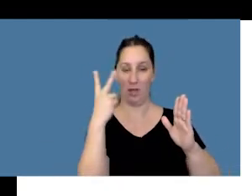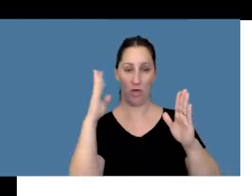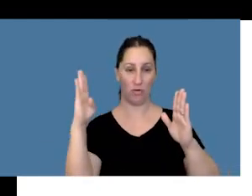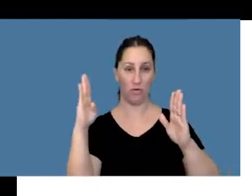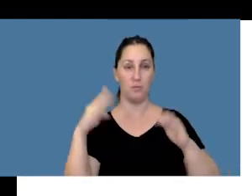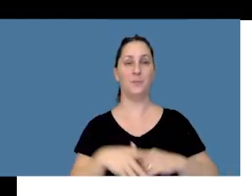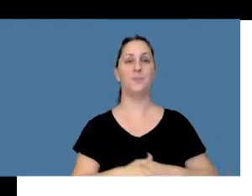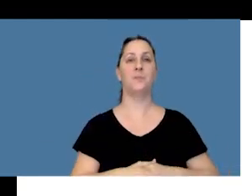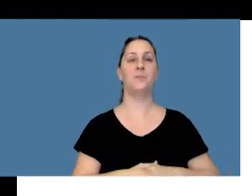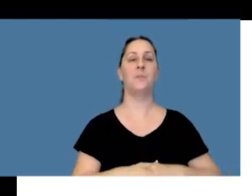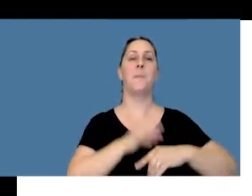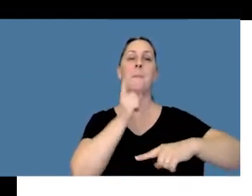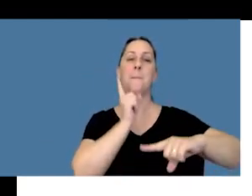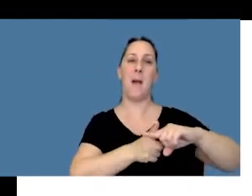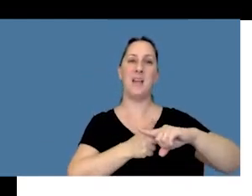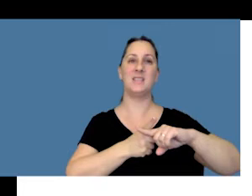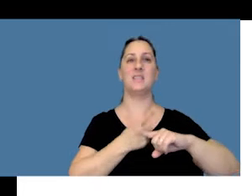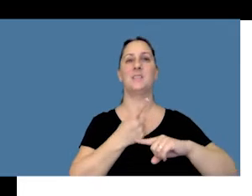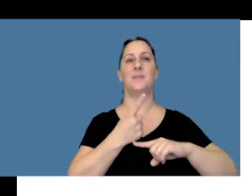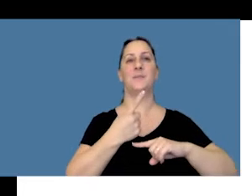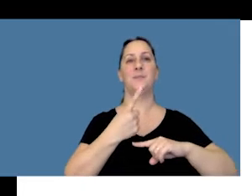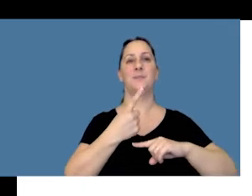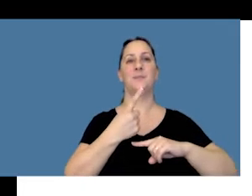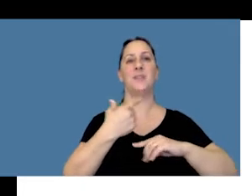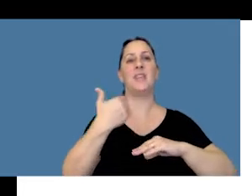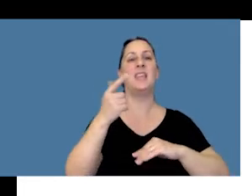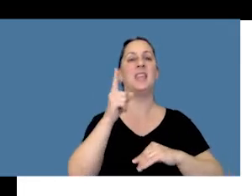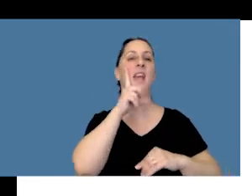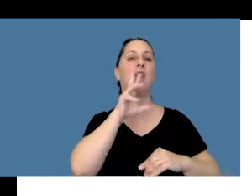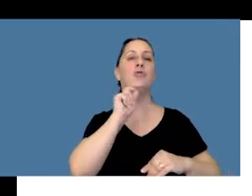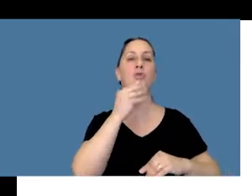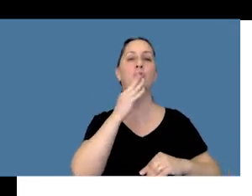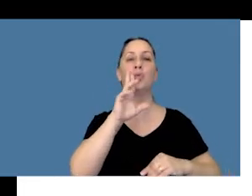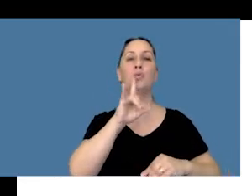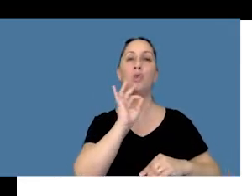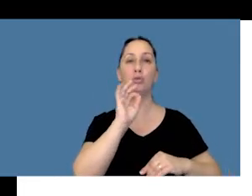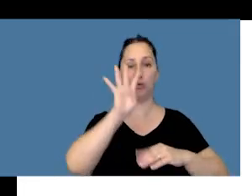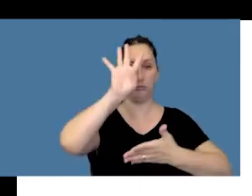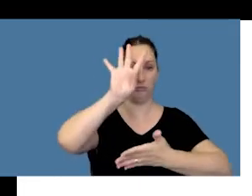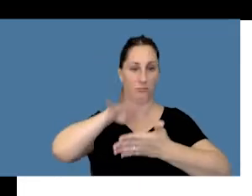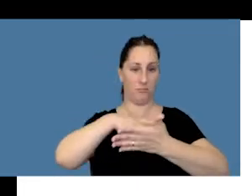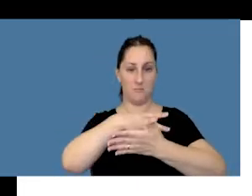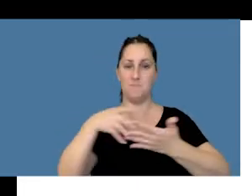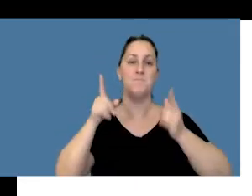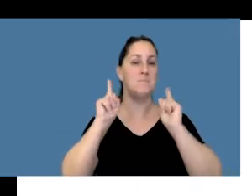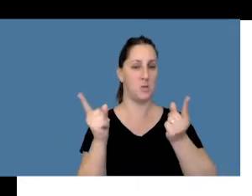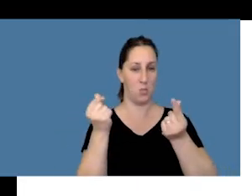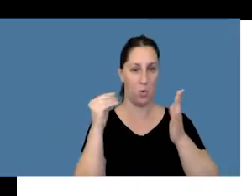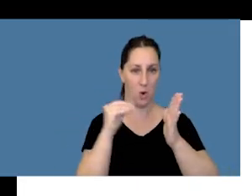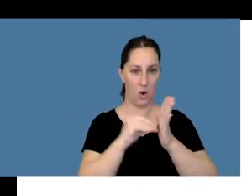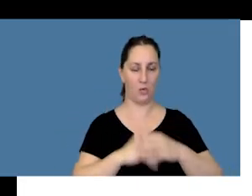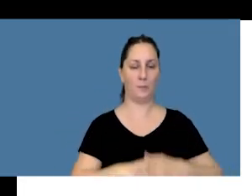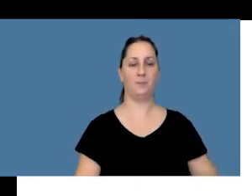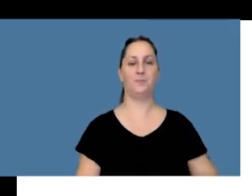y sumamos ingresos y entramos en tabla por estos mismos valores.